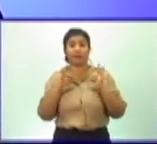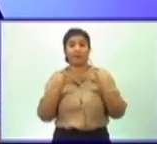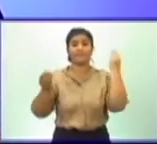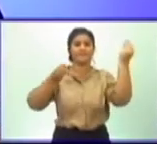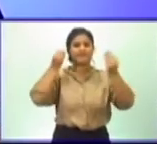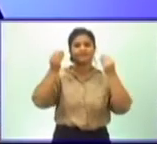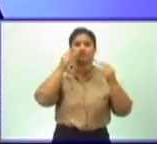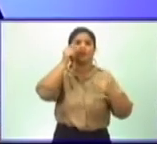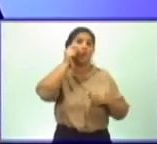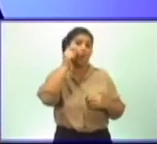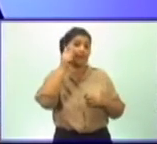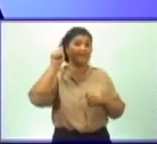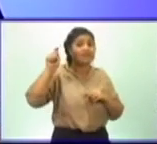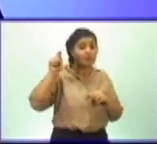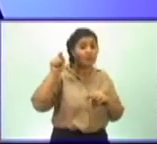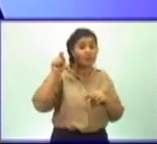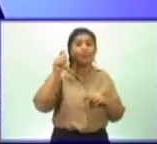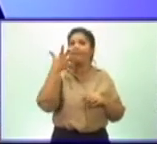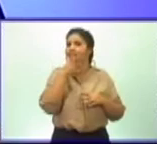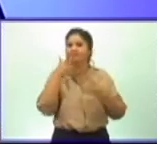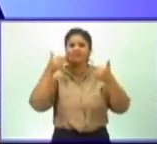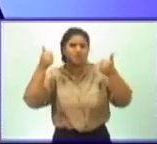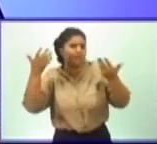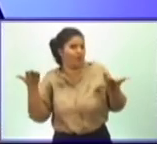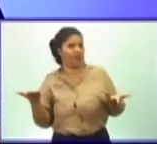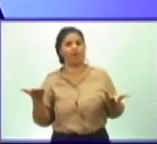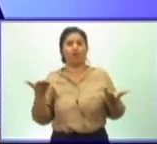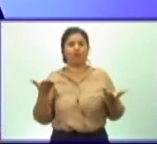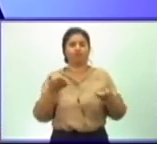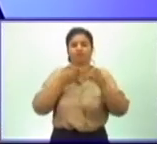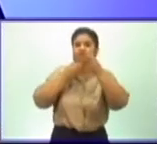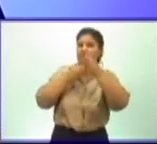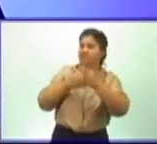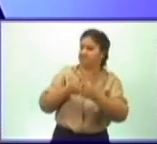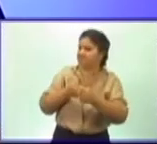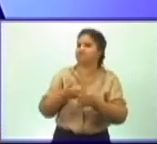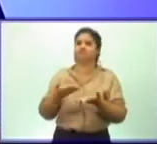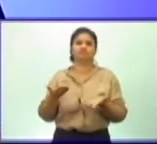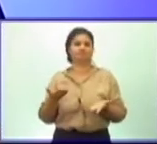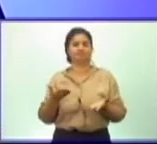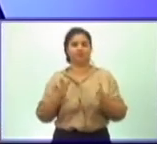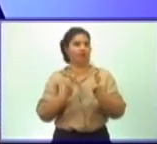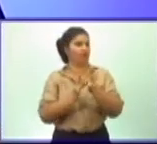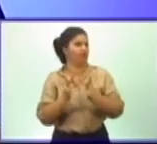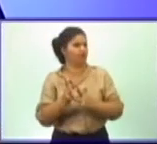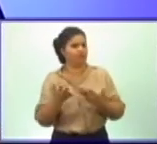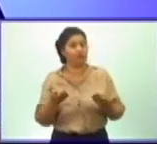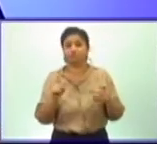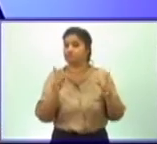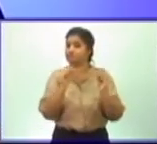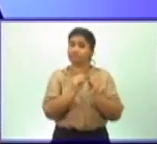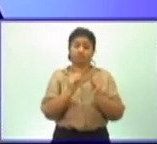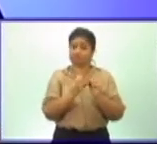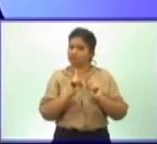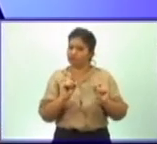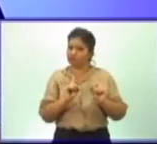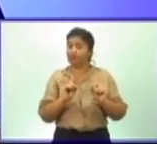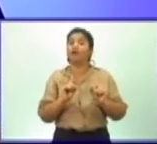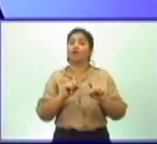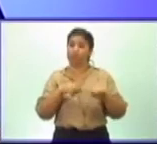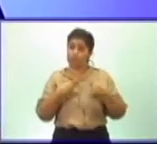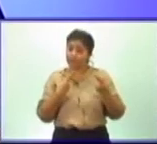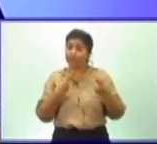crítica ha dado gran acierto a esto de que Molière no presente al personaje Tartufo y sean los